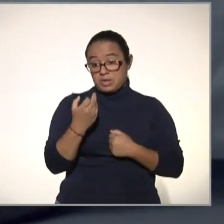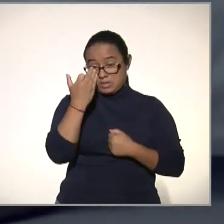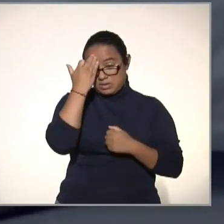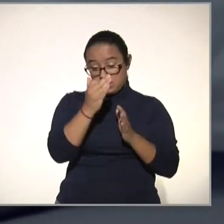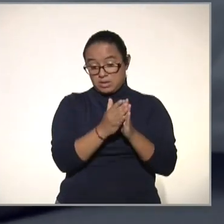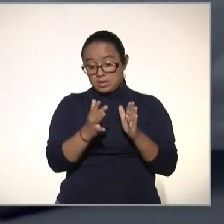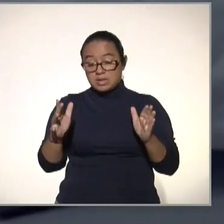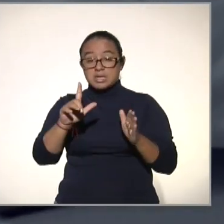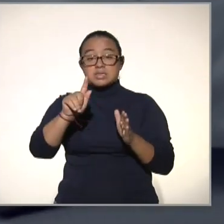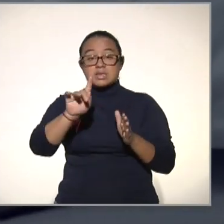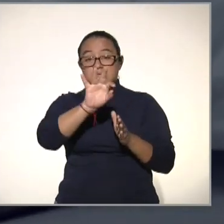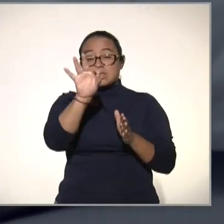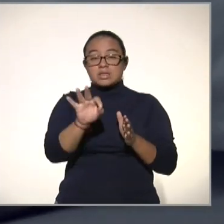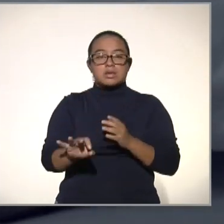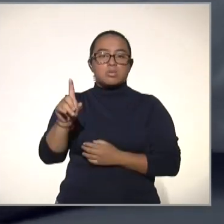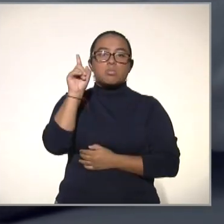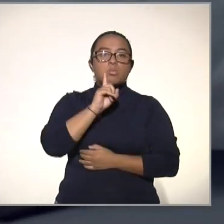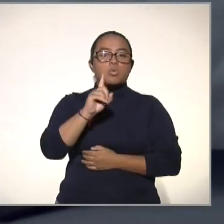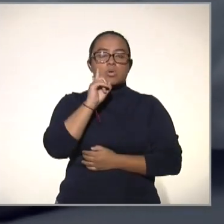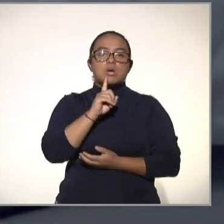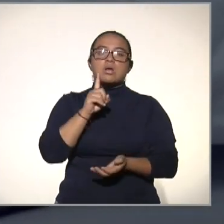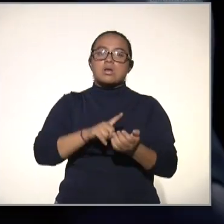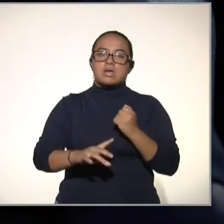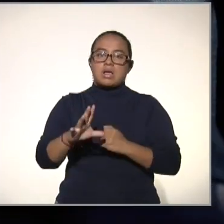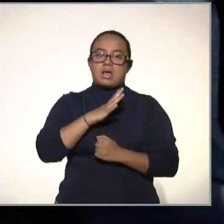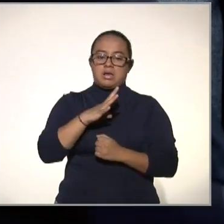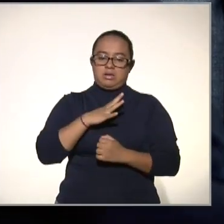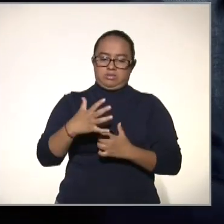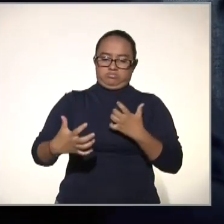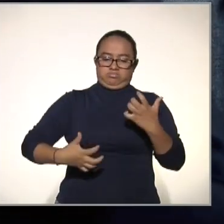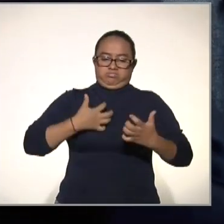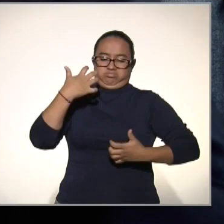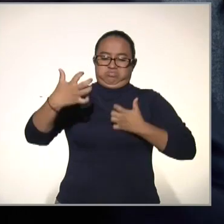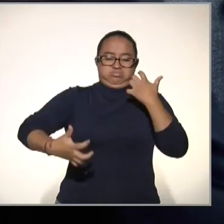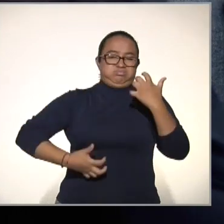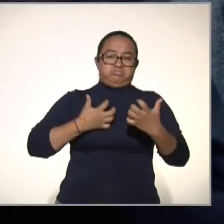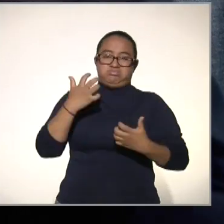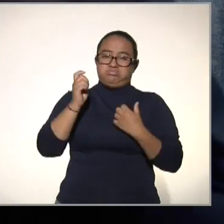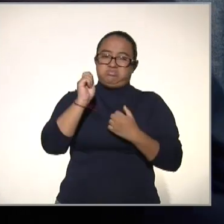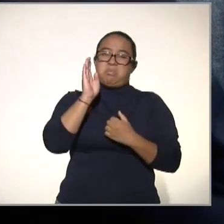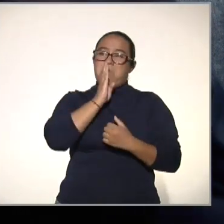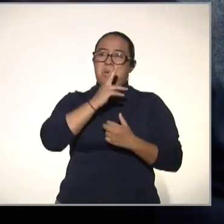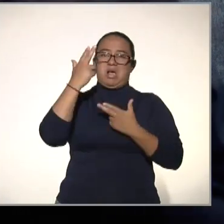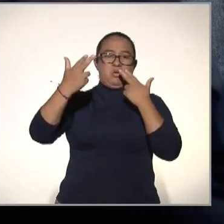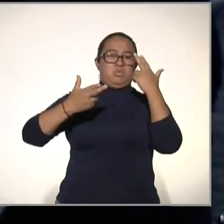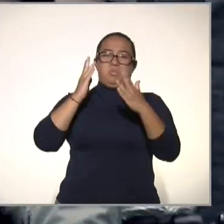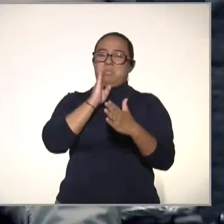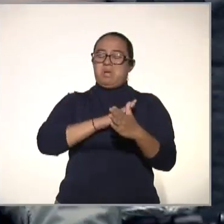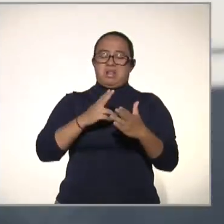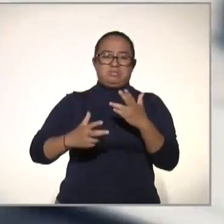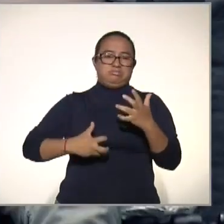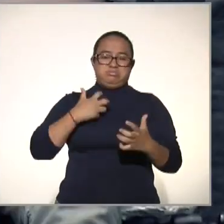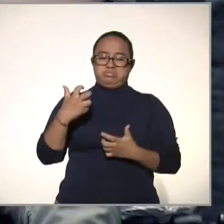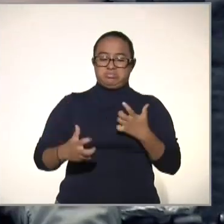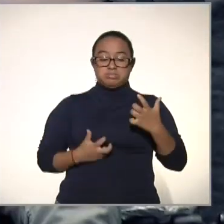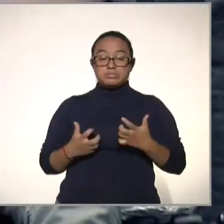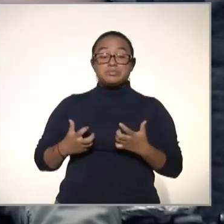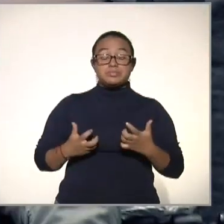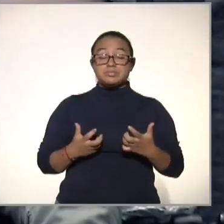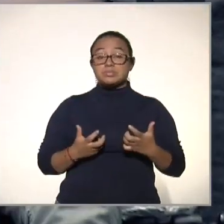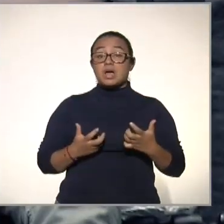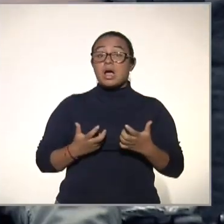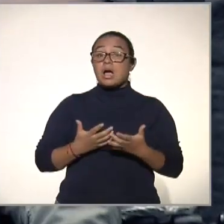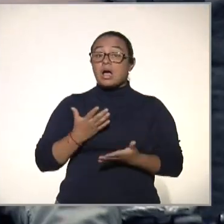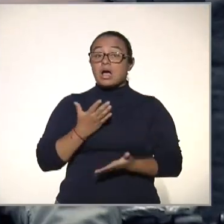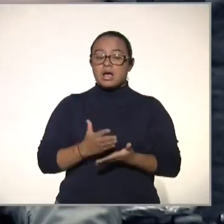el 70% de las mujeres sufren de irritabilidad y mal humor. Además, se puede presentar